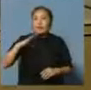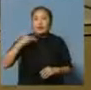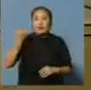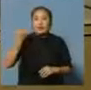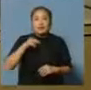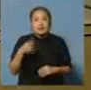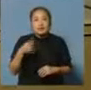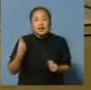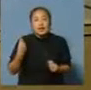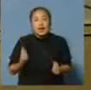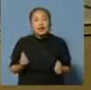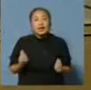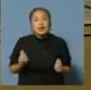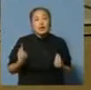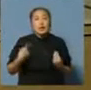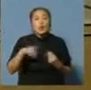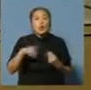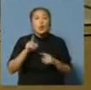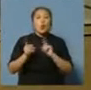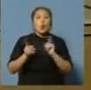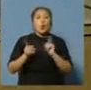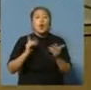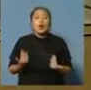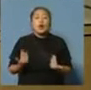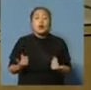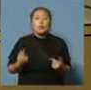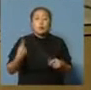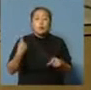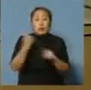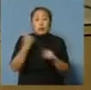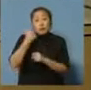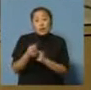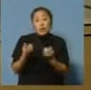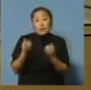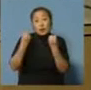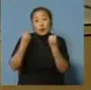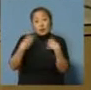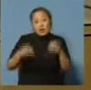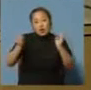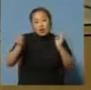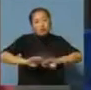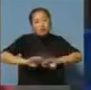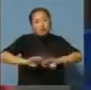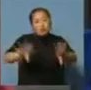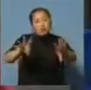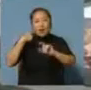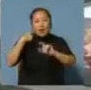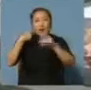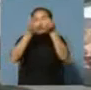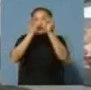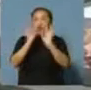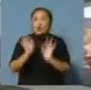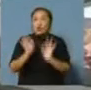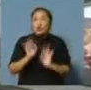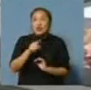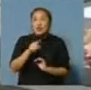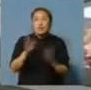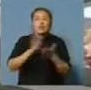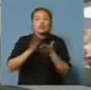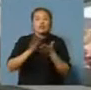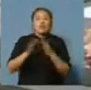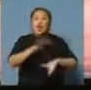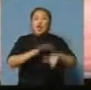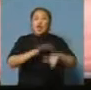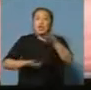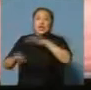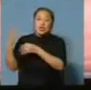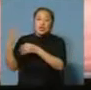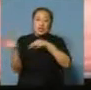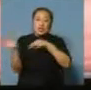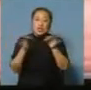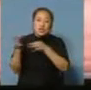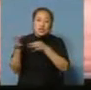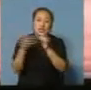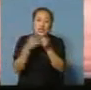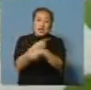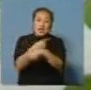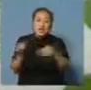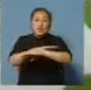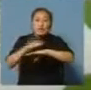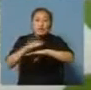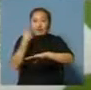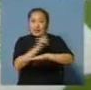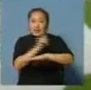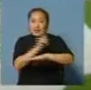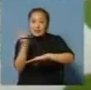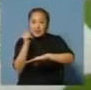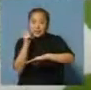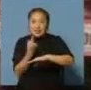faltantes que hubo fueron al principio, porque bueno, recién el programa estaba alargando y por unas cuestiones de logística estaban llegando los productos